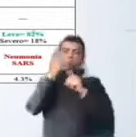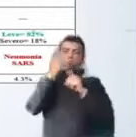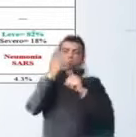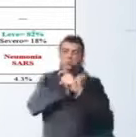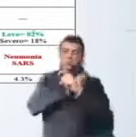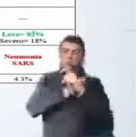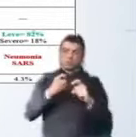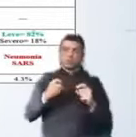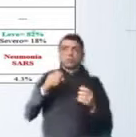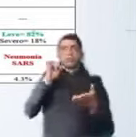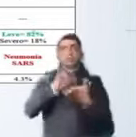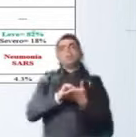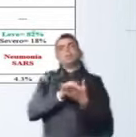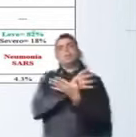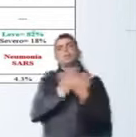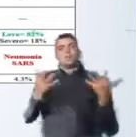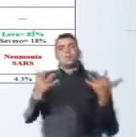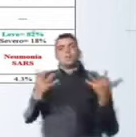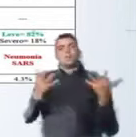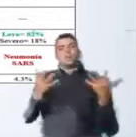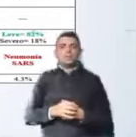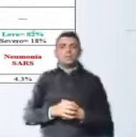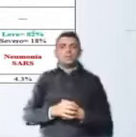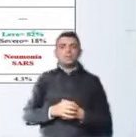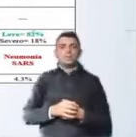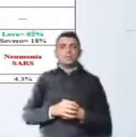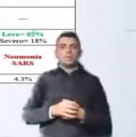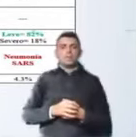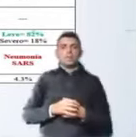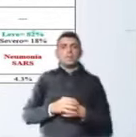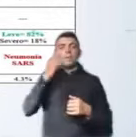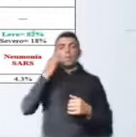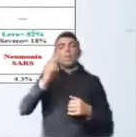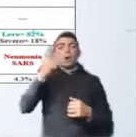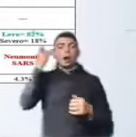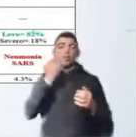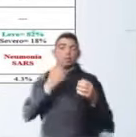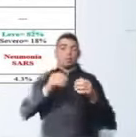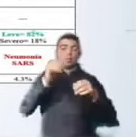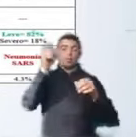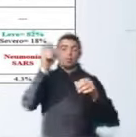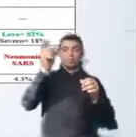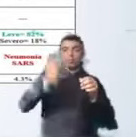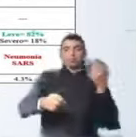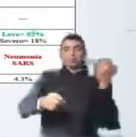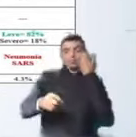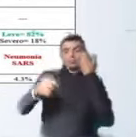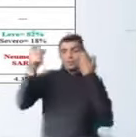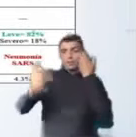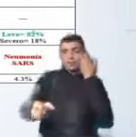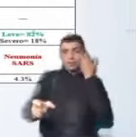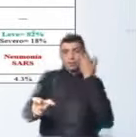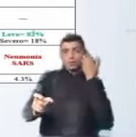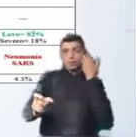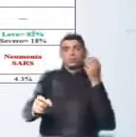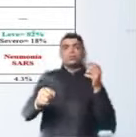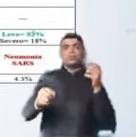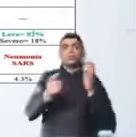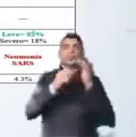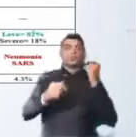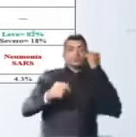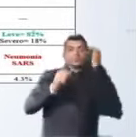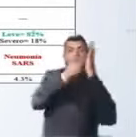Medicine, que nos hablan de algún grupo de pacientes, no todos mayores de edad, grupo entre 30 y 79 años, 44